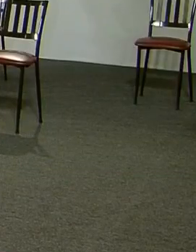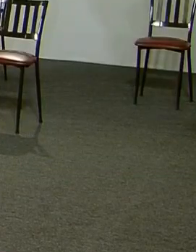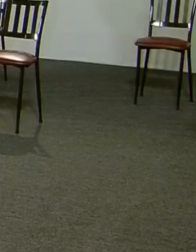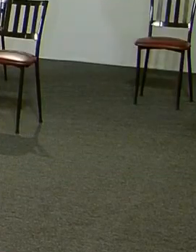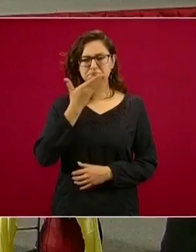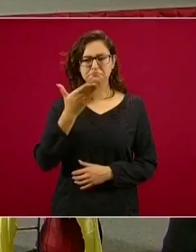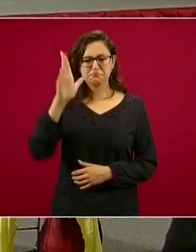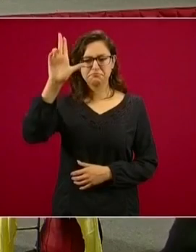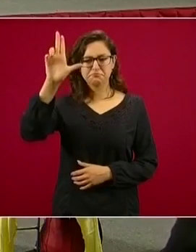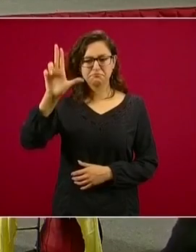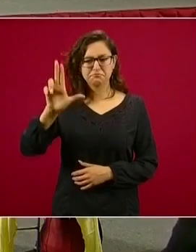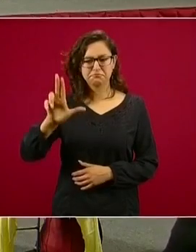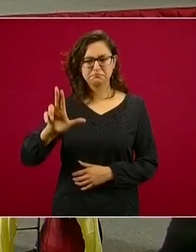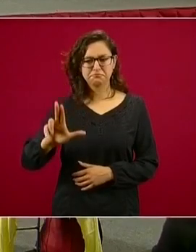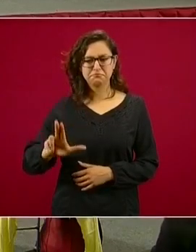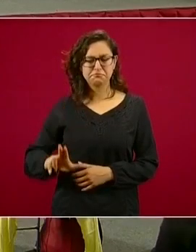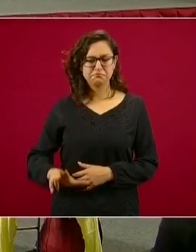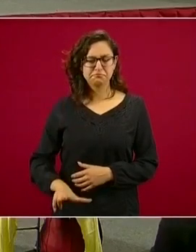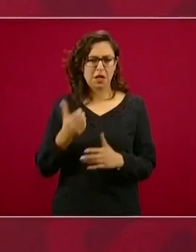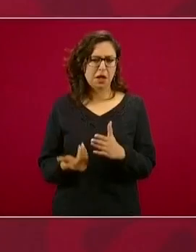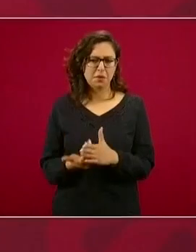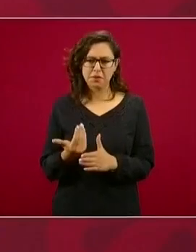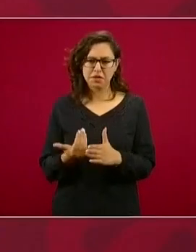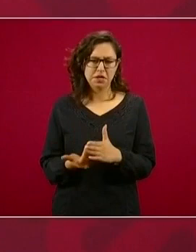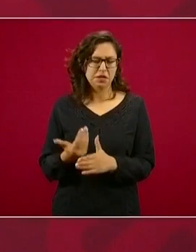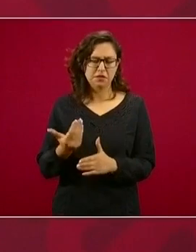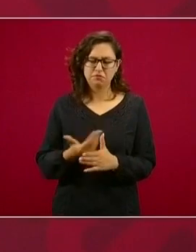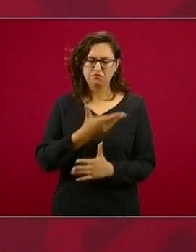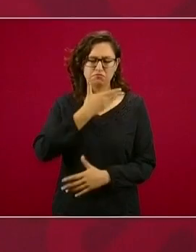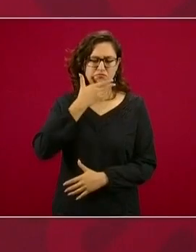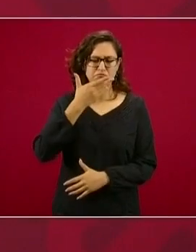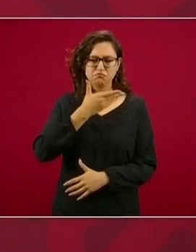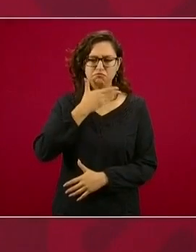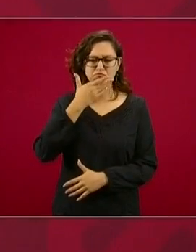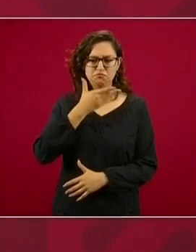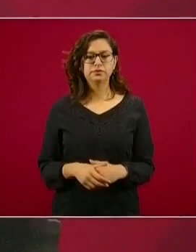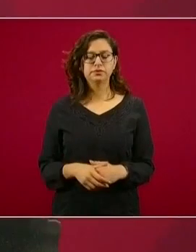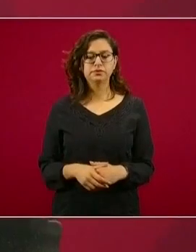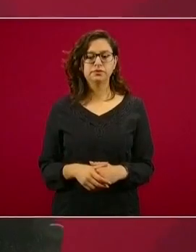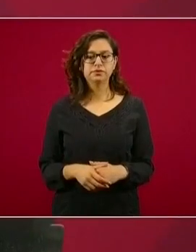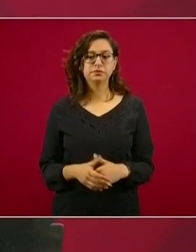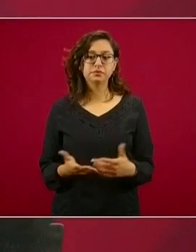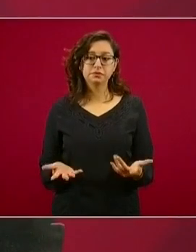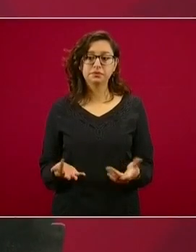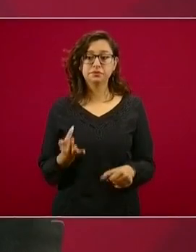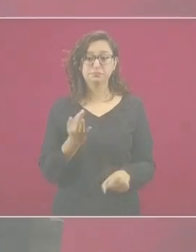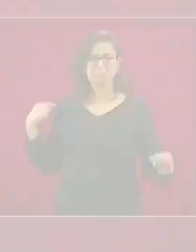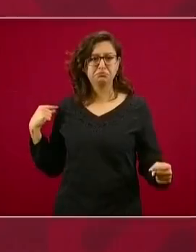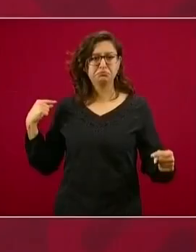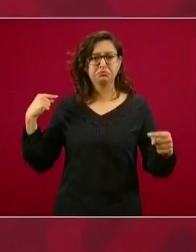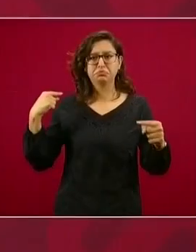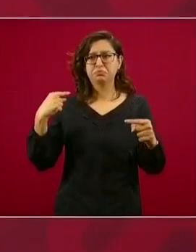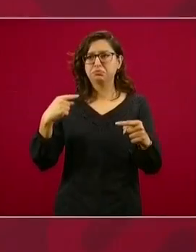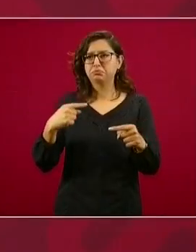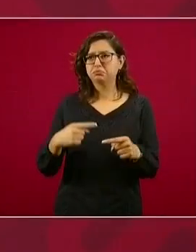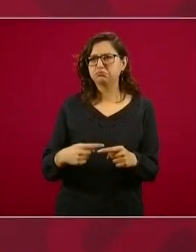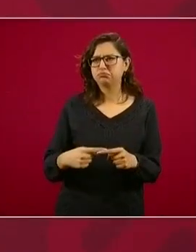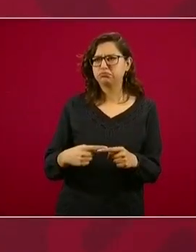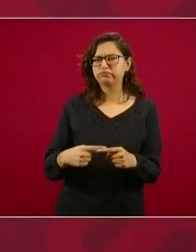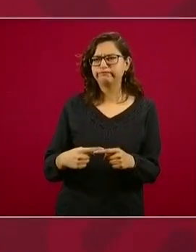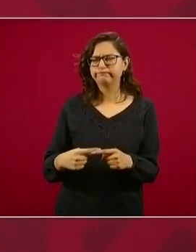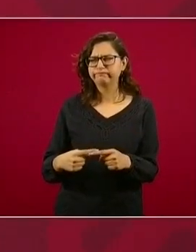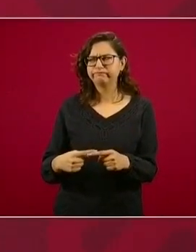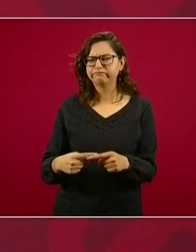Esta mañana el presidente Andrés Manuel López Obrador resaltó que han disminuido el número de casos de coronavirus en México.